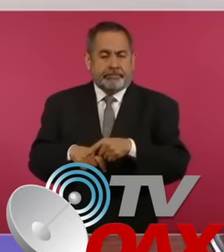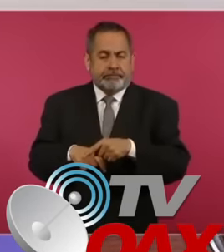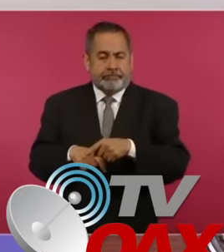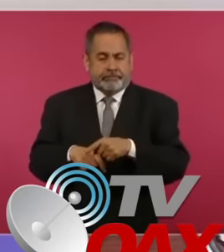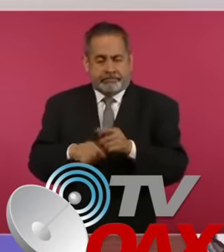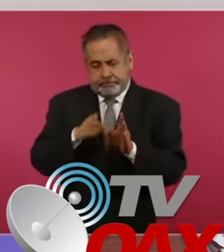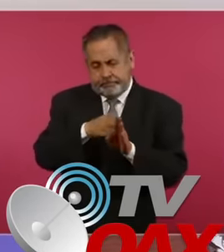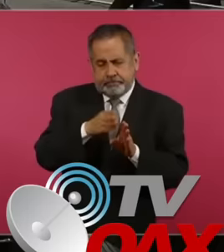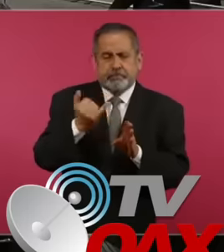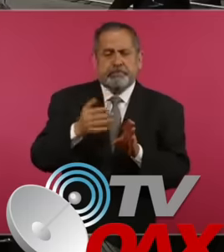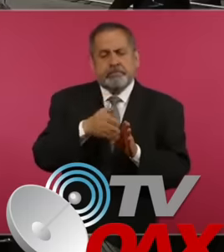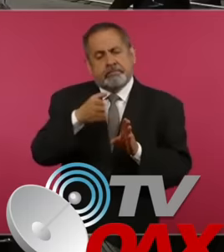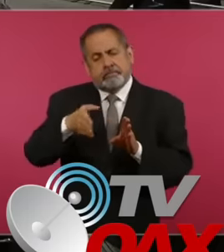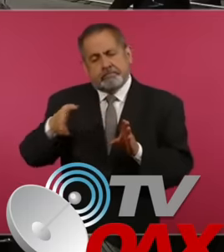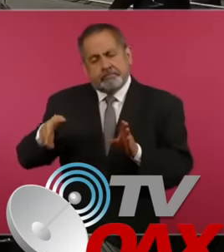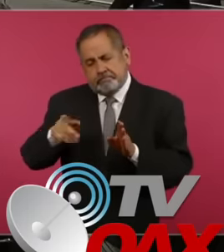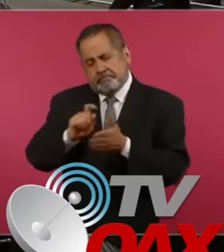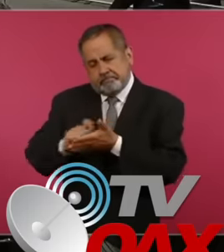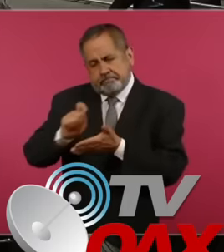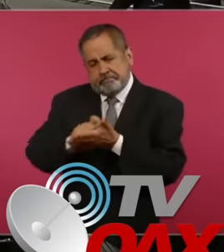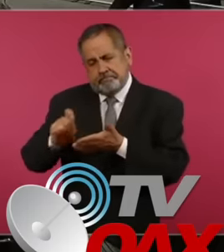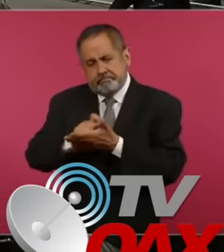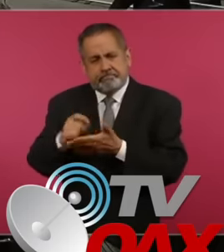los otros textos,